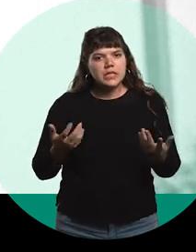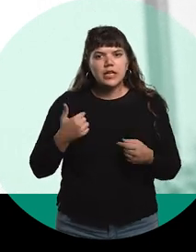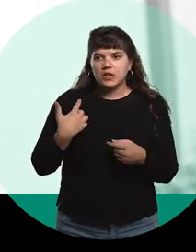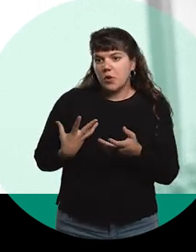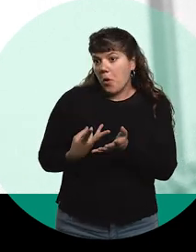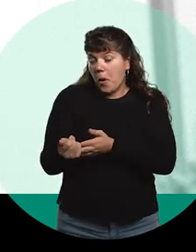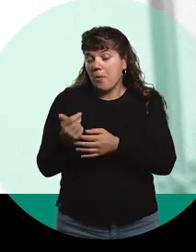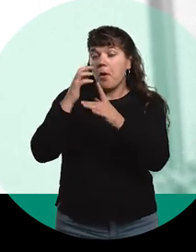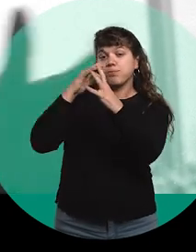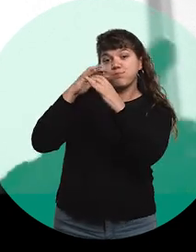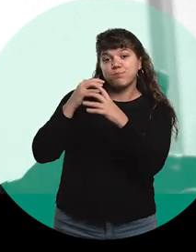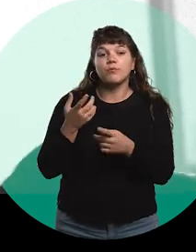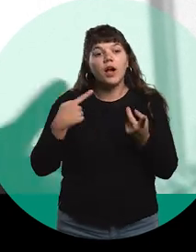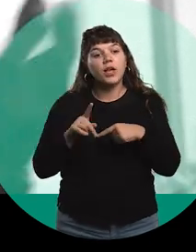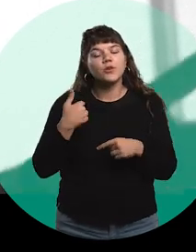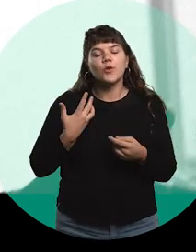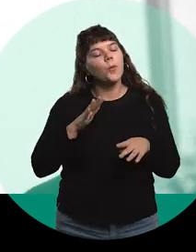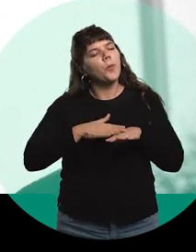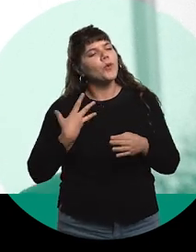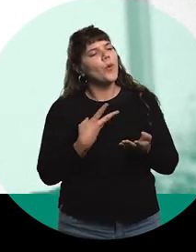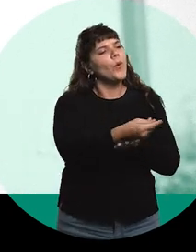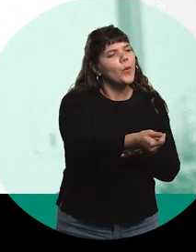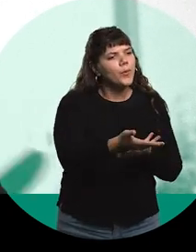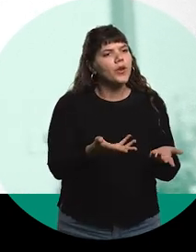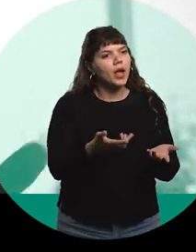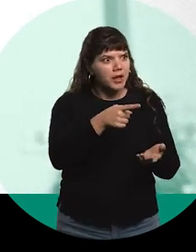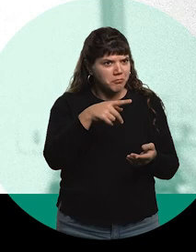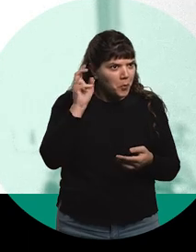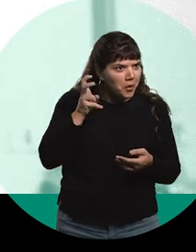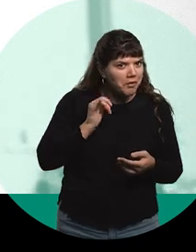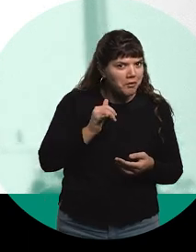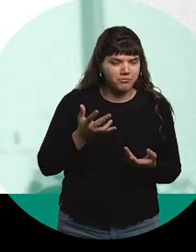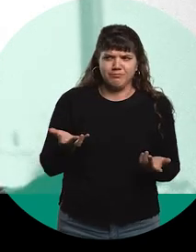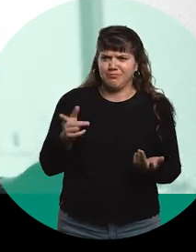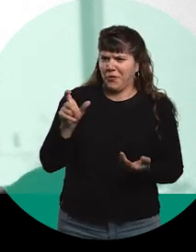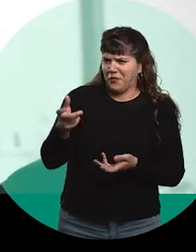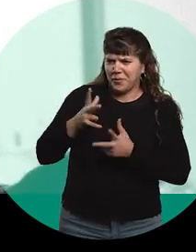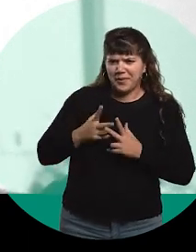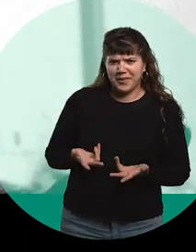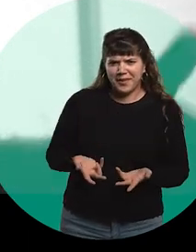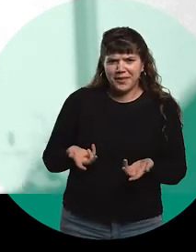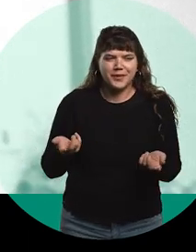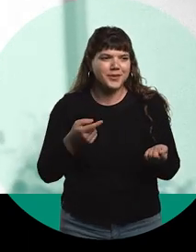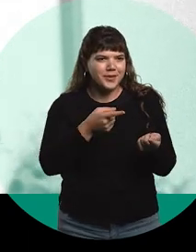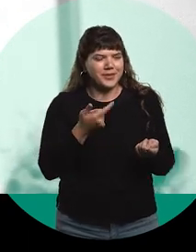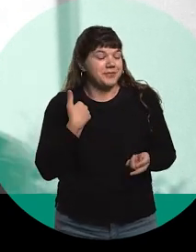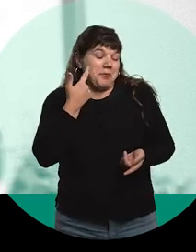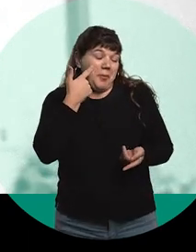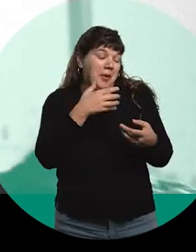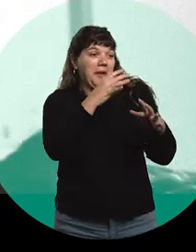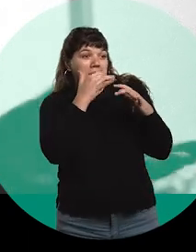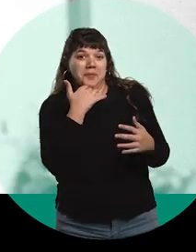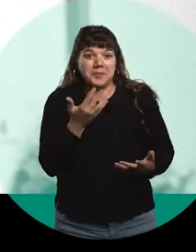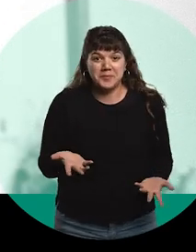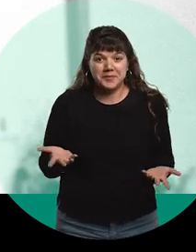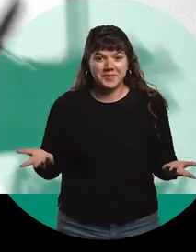Y me compré una corneta. Incluso la anécdota es que cuando voy a comprarla le digo al tipo, ¿y suena? ¿Y cómo no suena? No me la prueba, le digo, yo